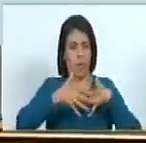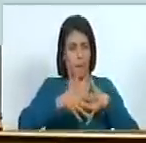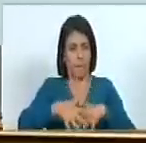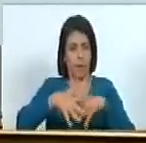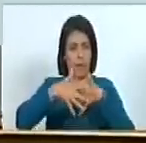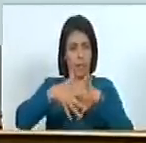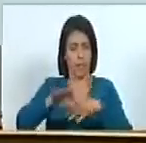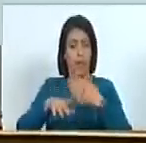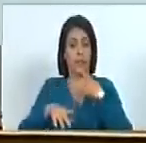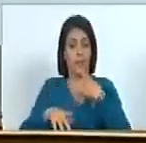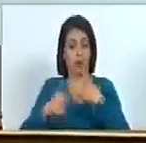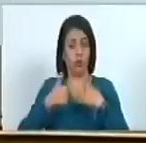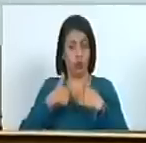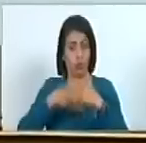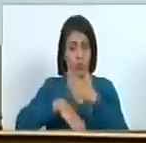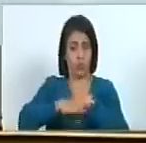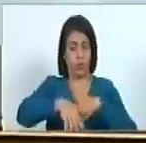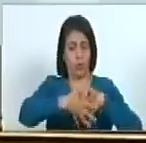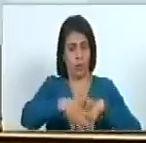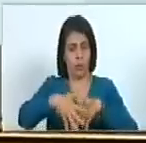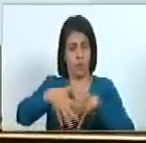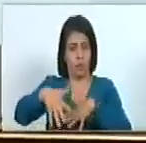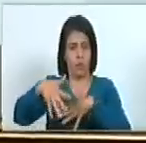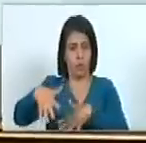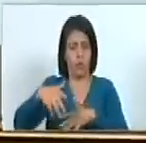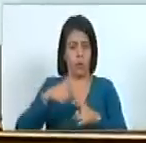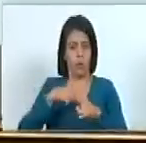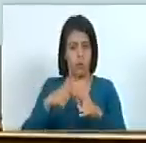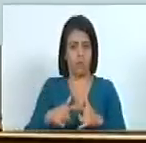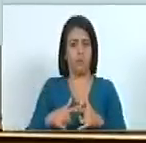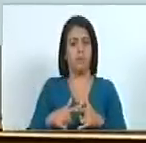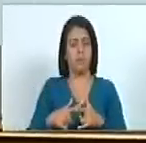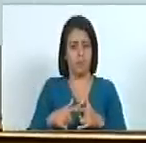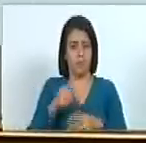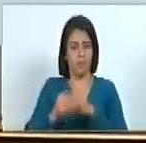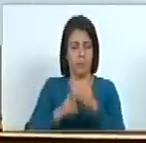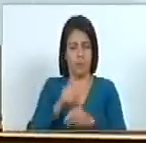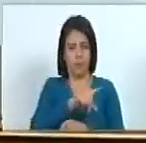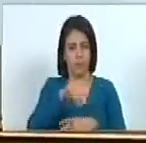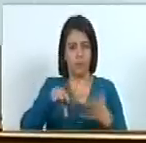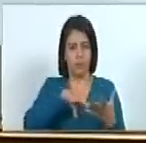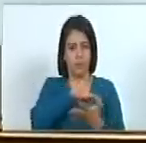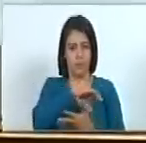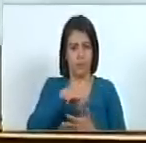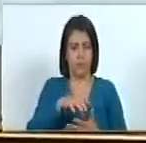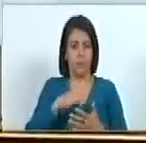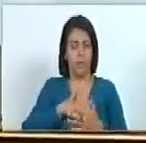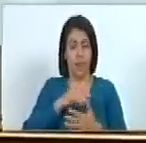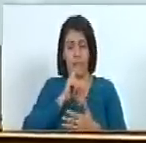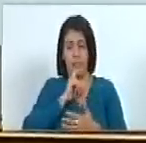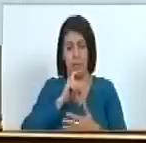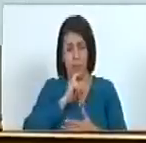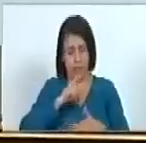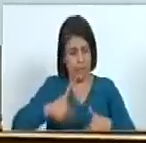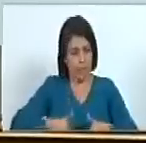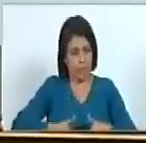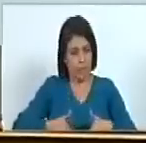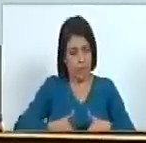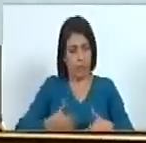Y cuando digo que salimos a marchar, es porque también le damos el pecho a los problemas. Le damos el pecho a las dificultades, las